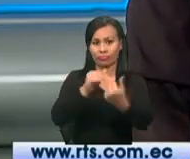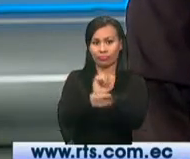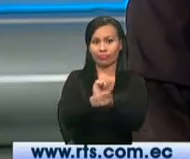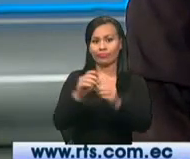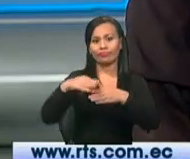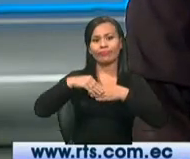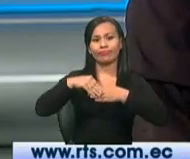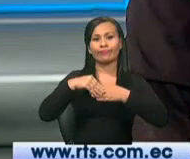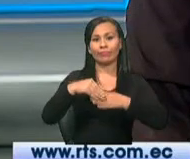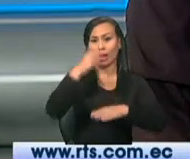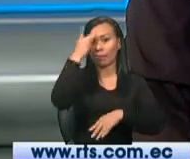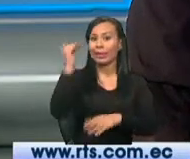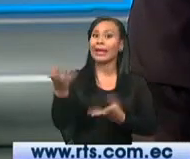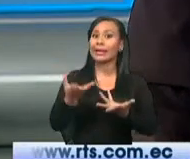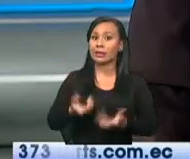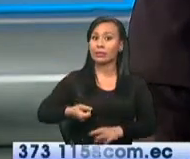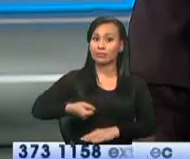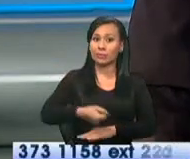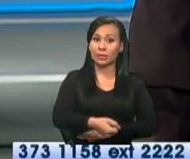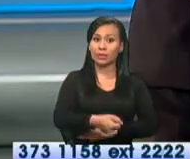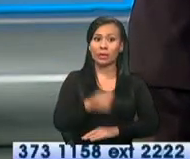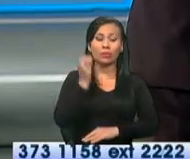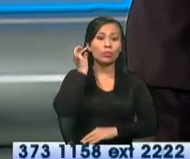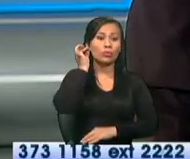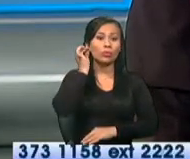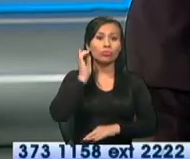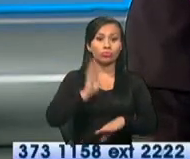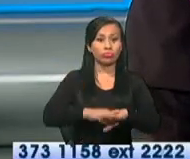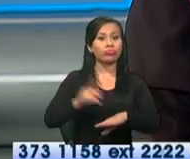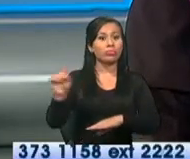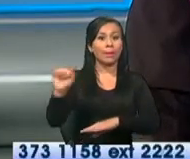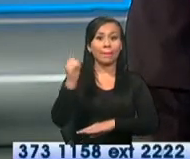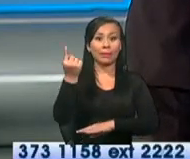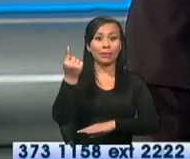de tentativa de homicidio y está procesada como presunta autora de la